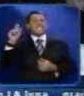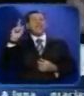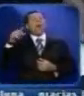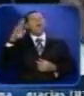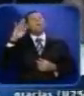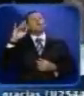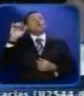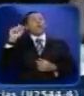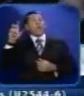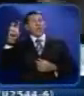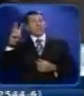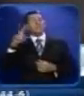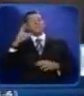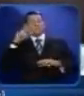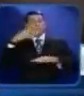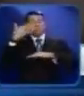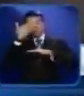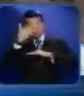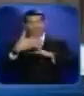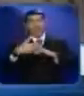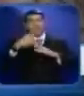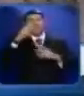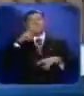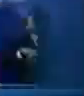Willis se sentó en primera fila.